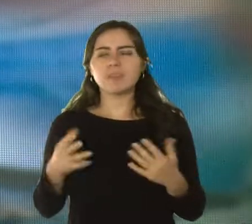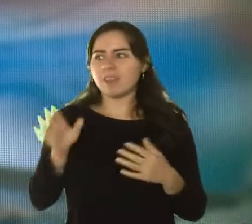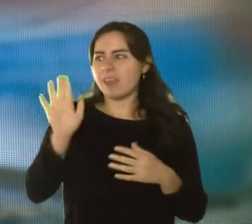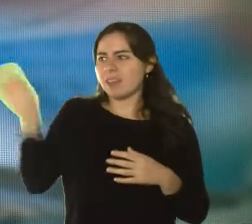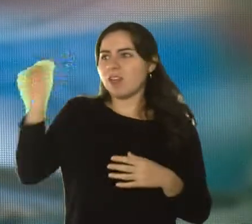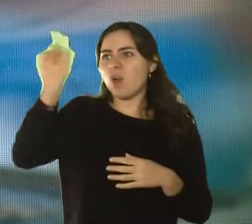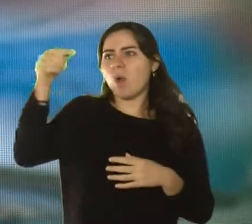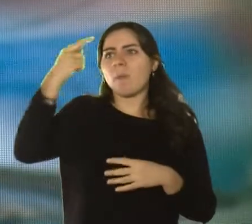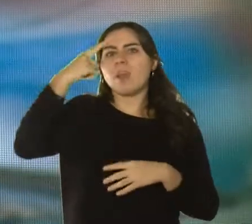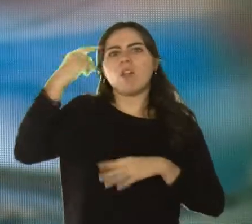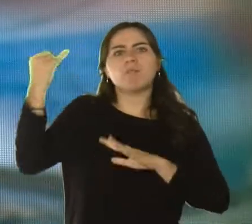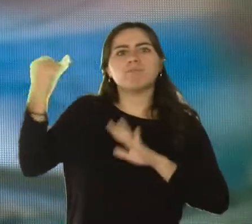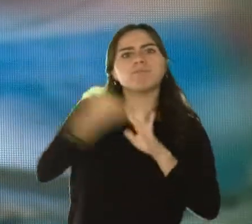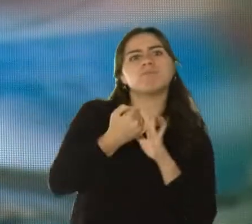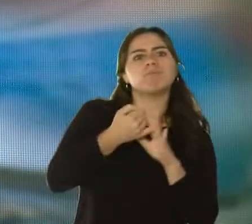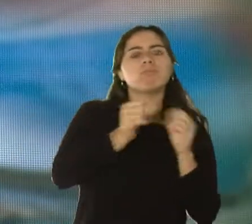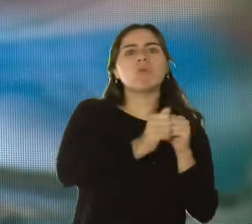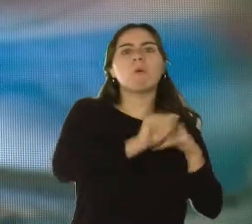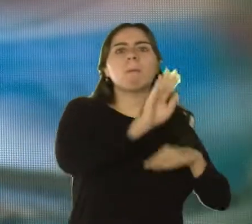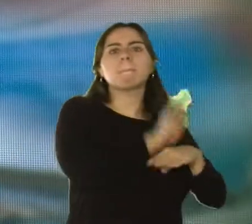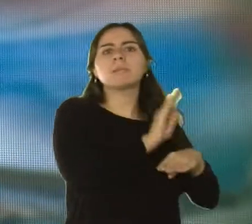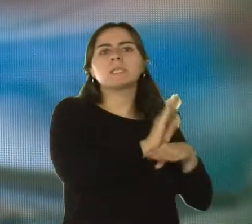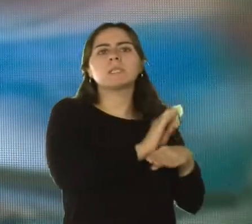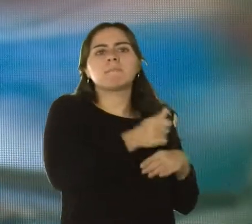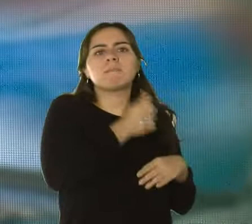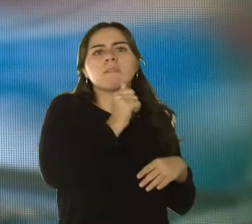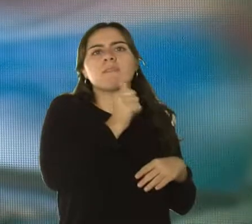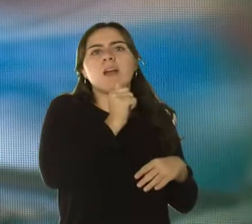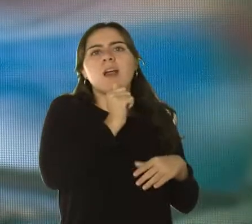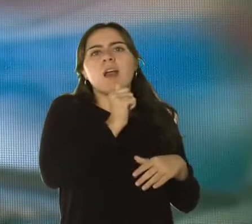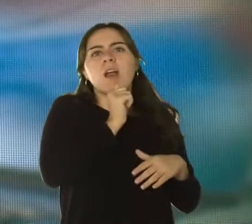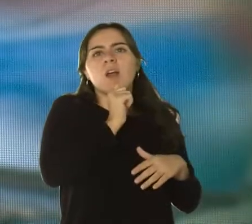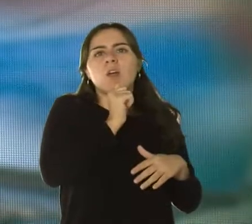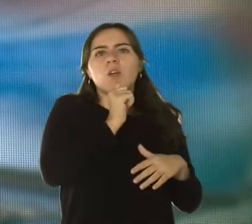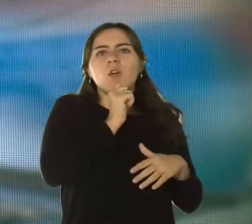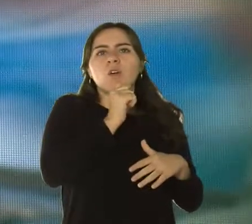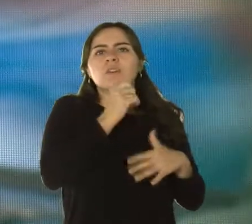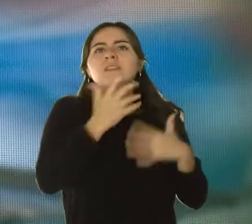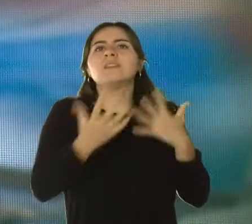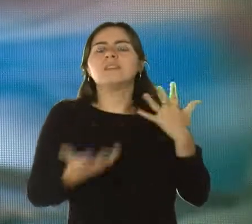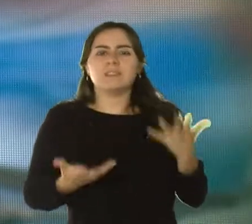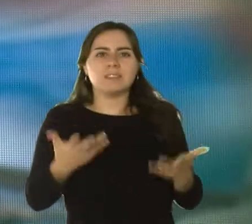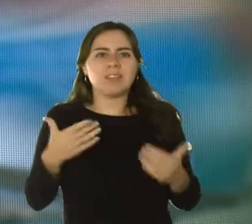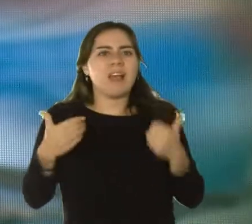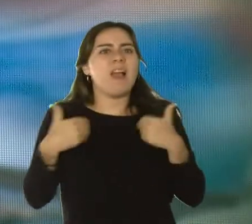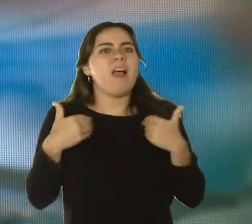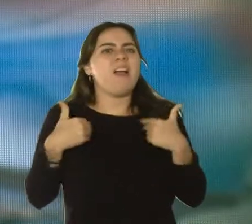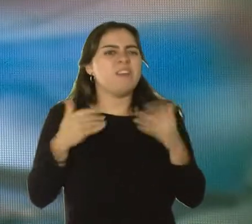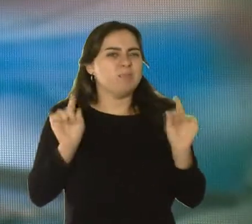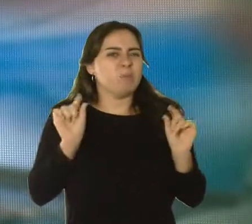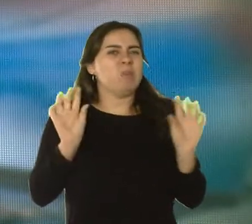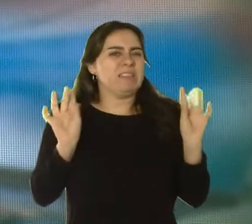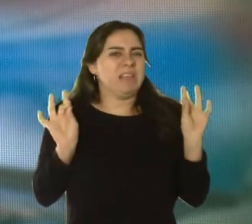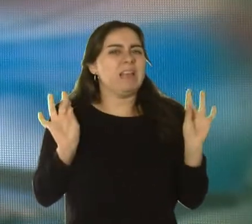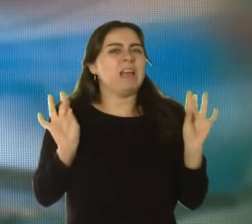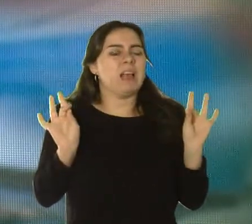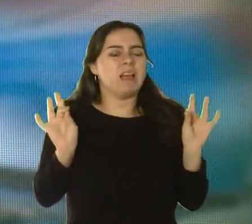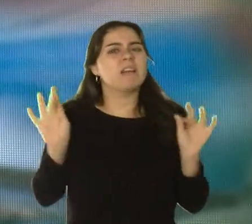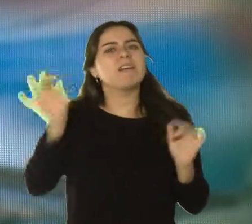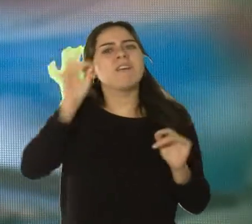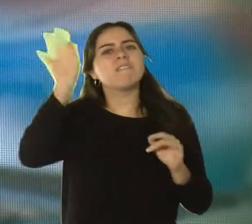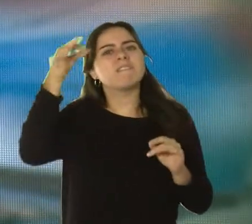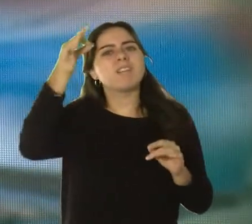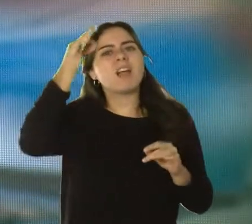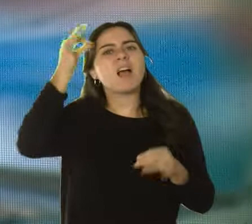entrometimiento del gobierno en el comercio interestatal siempre tiene mucha suspicacia, ¿verdad? Y en los tribunales federales